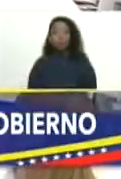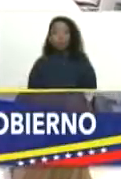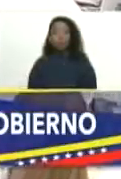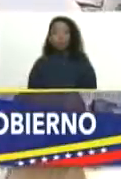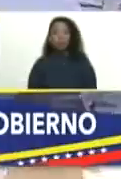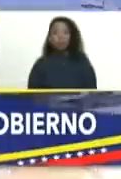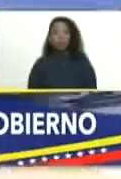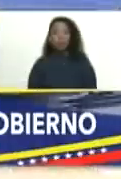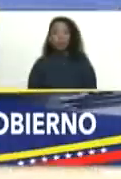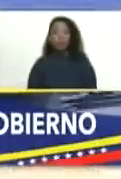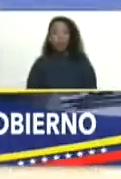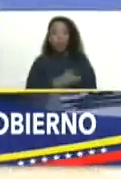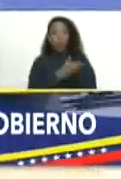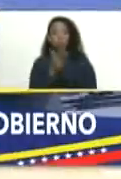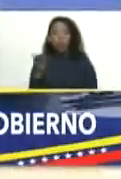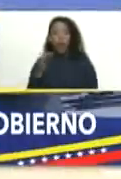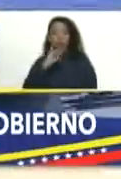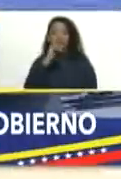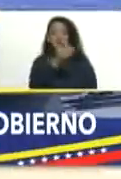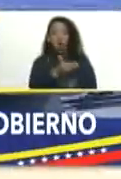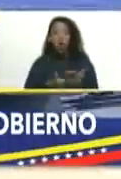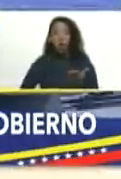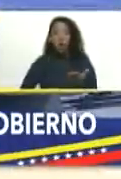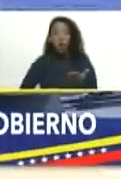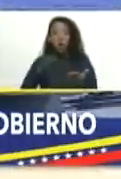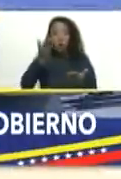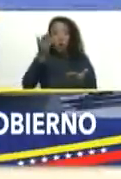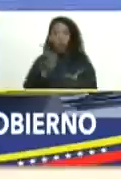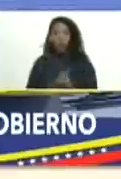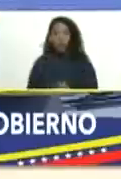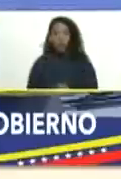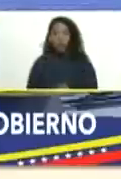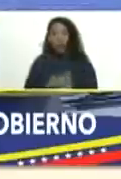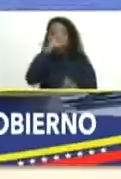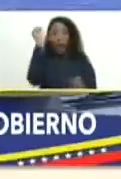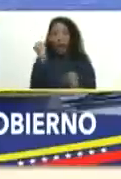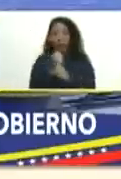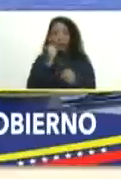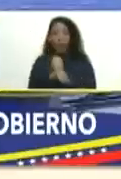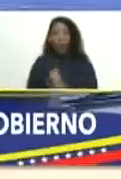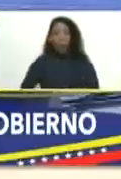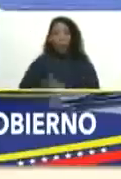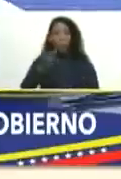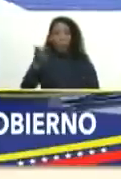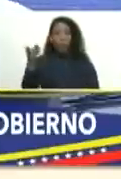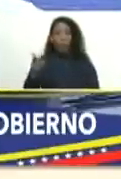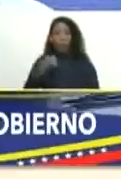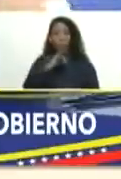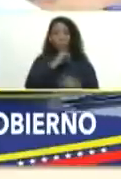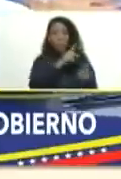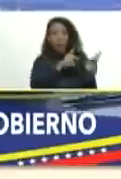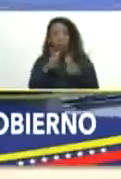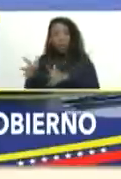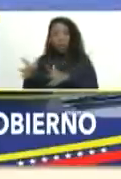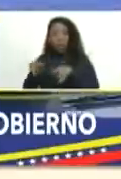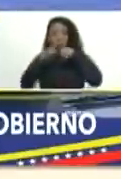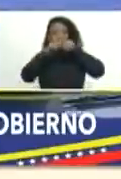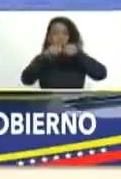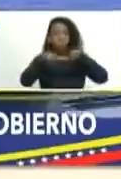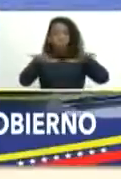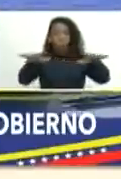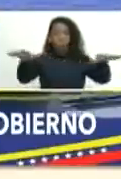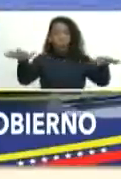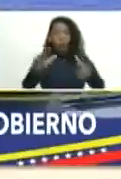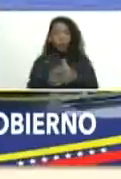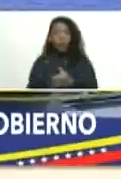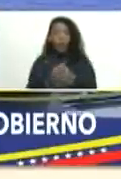En el informe diario, en el trabajo diario, en la planificación, en el despliegue de